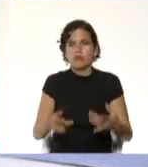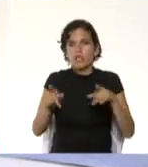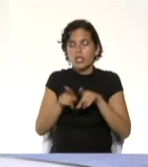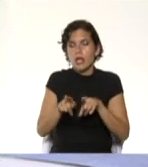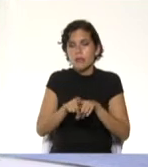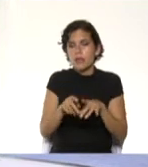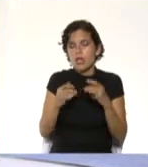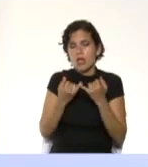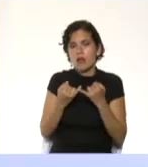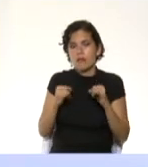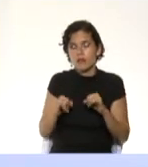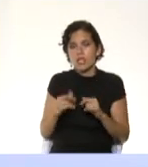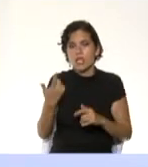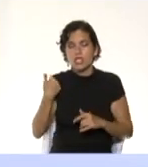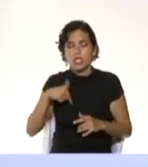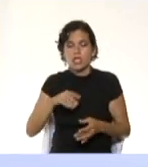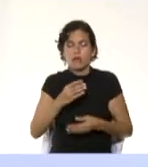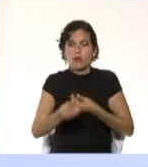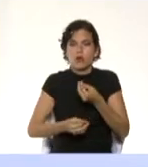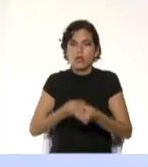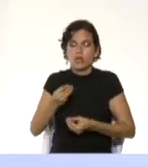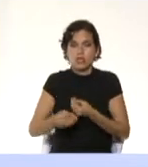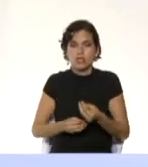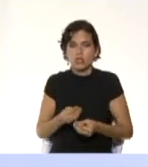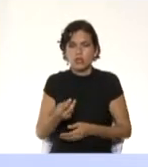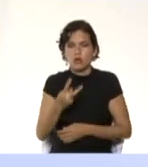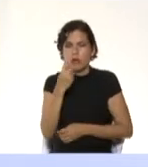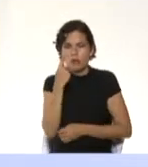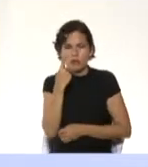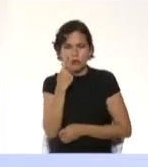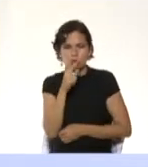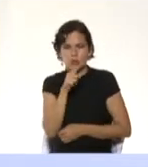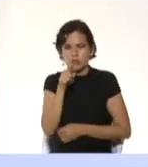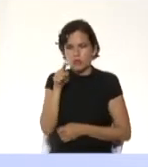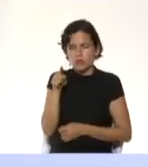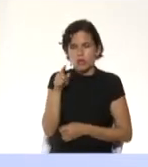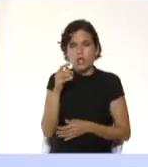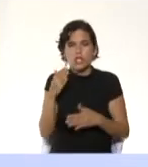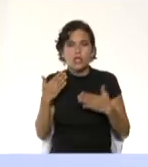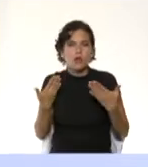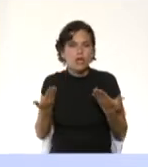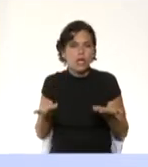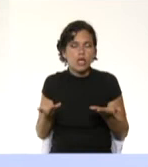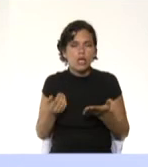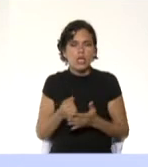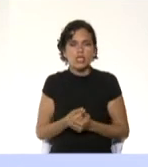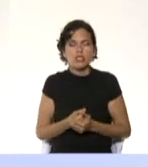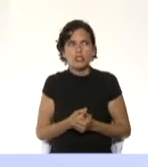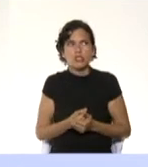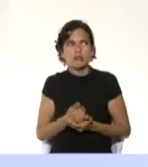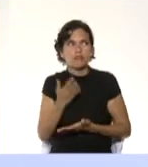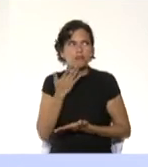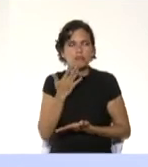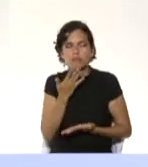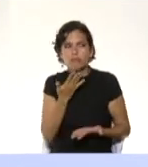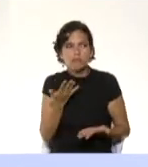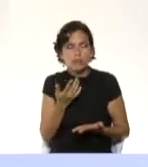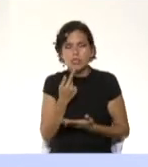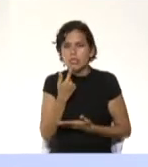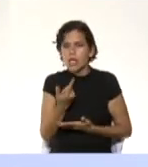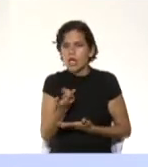planificación. También al final debemos realizar una visualización de lo que